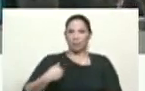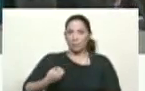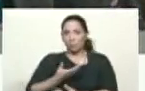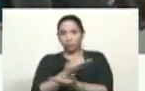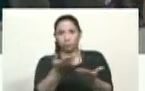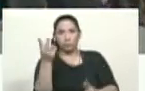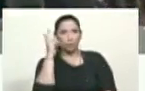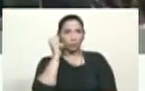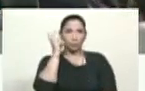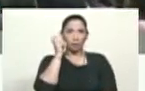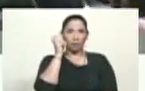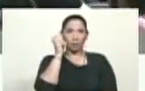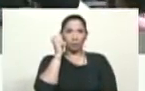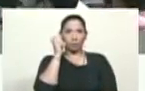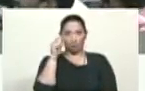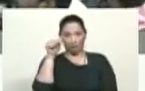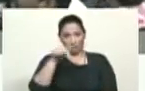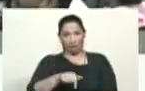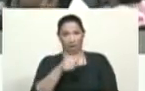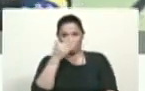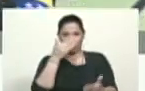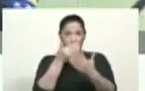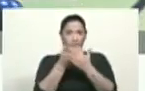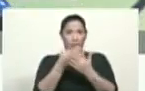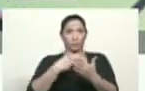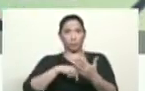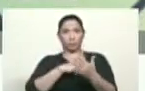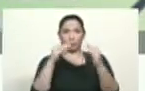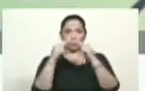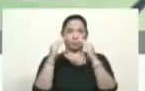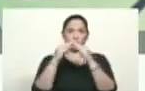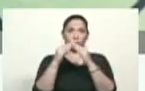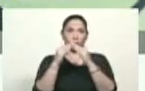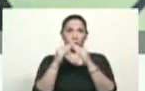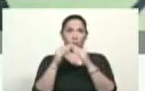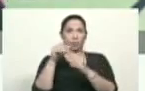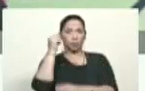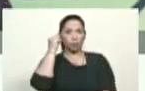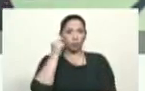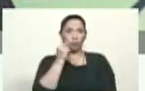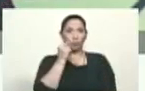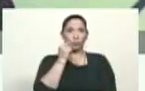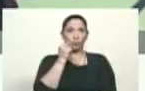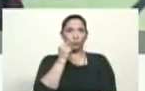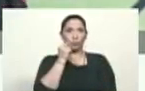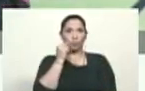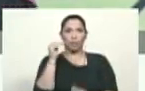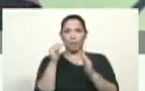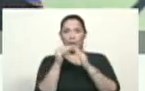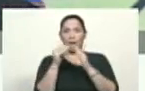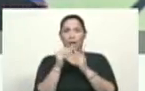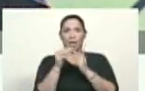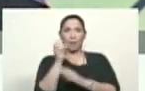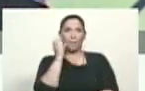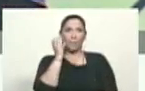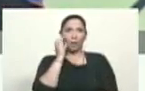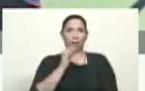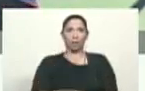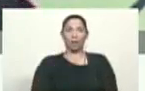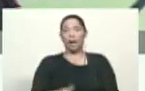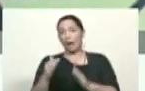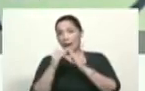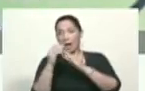ustedes. Aquí enfrente estamos en la casa Antonio José de Sucre, la casa, la llaman la Casa Amarilla. Fue la casa de